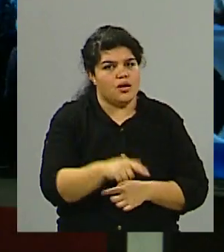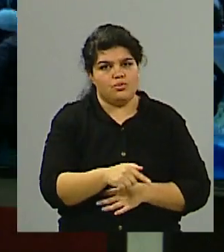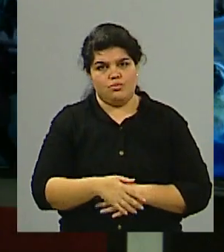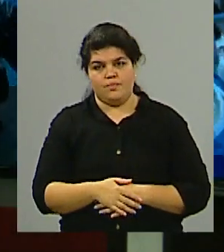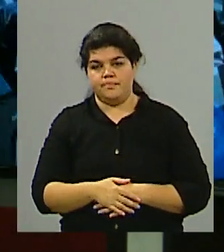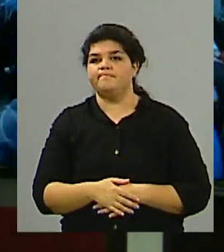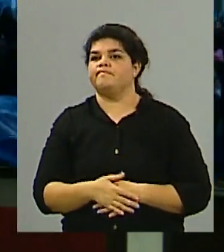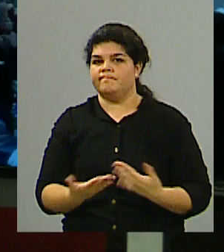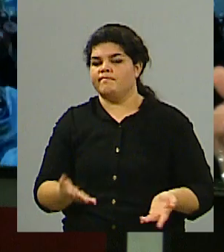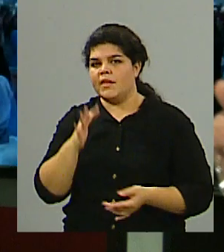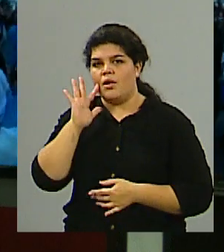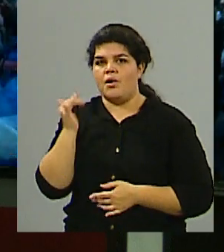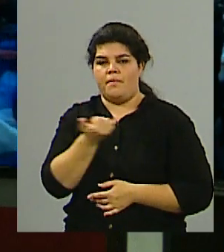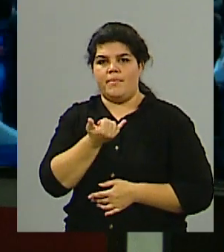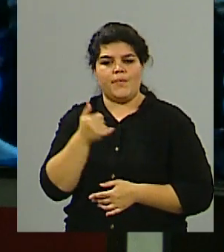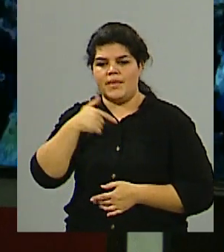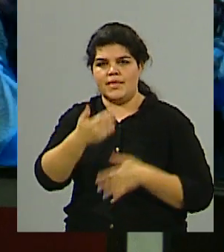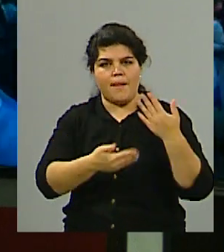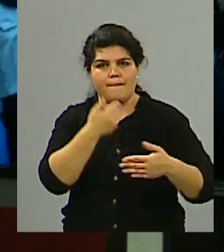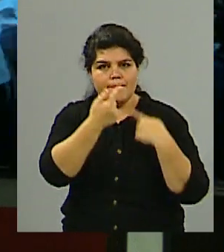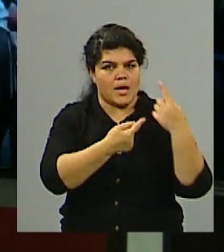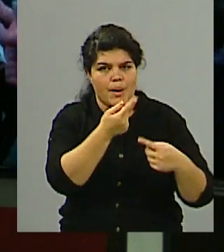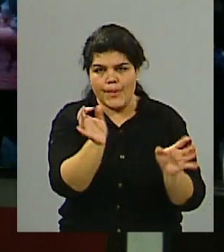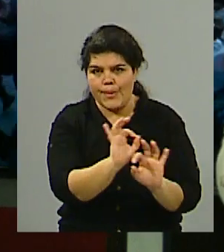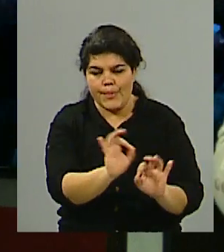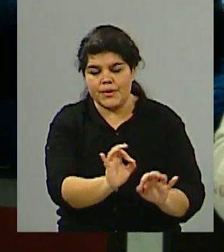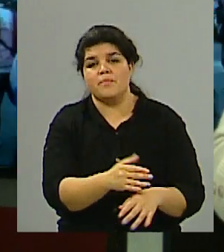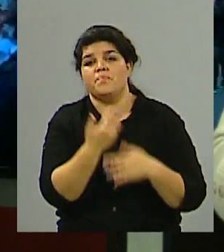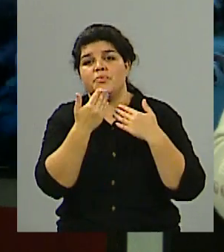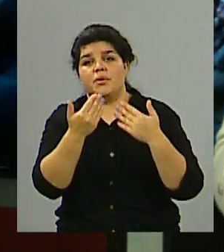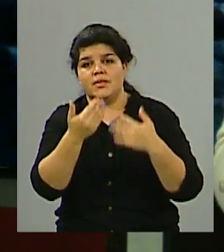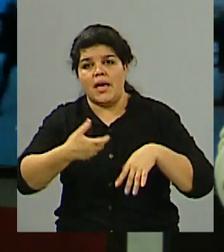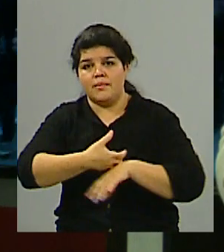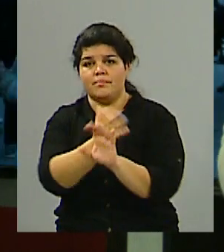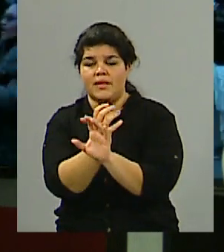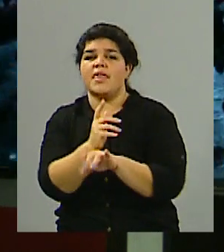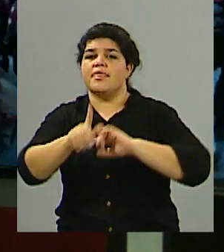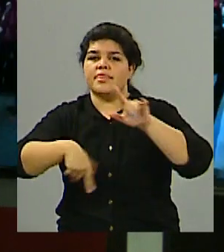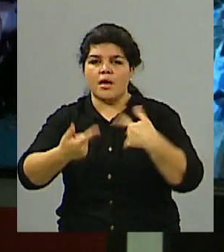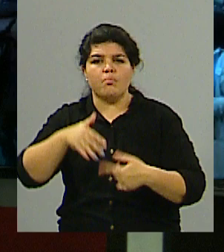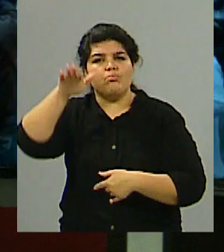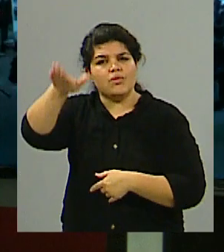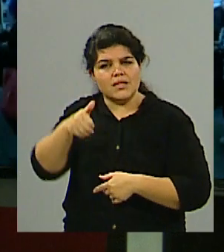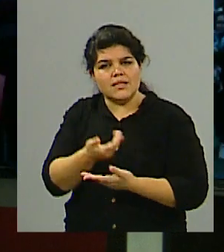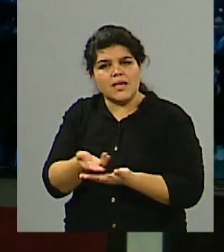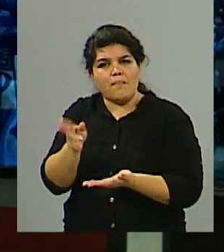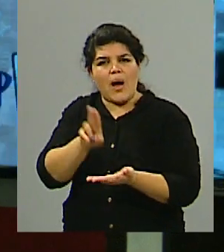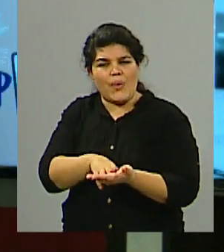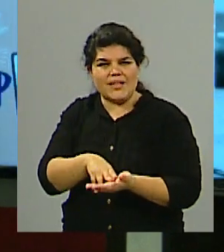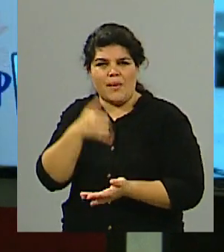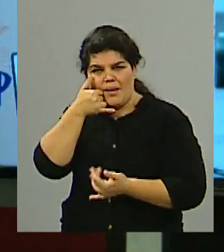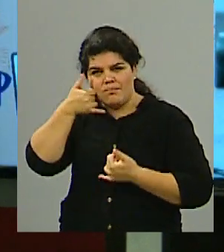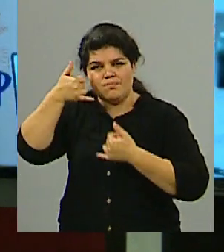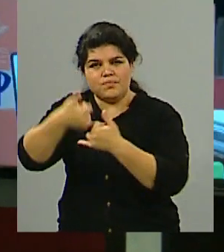sucediendo. Ñuspi, te agradecemos muchísimo este ratito con nosotros. Seguramente te volveremos a convocar. Nos parece un tema del cual nos tenemos que ocupar